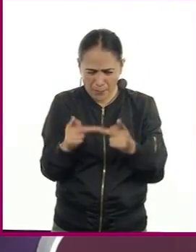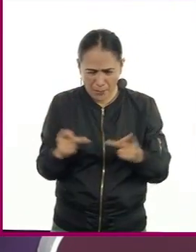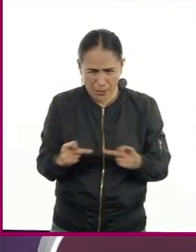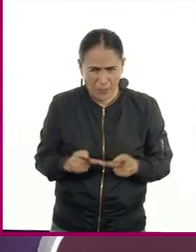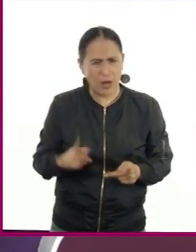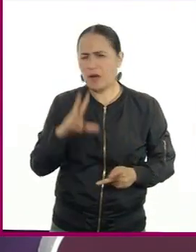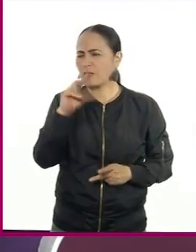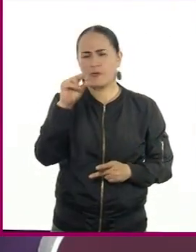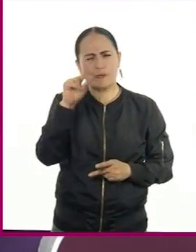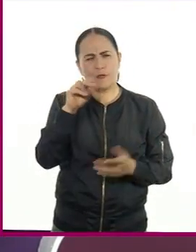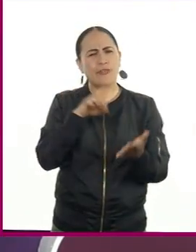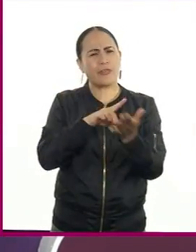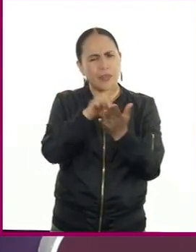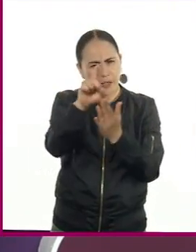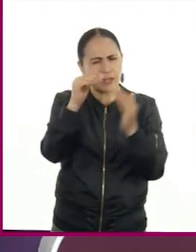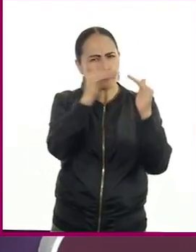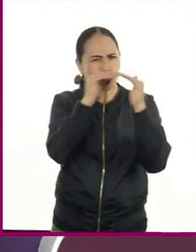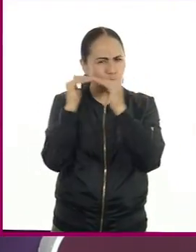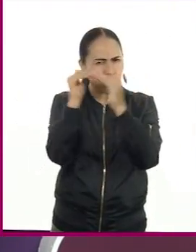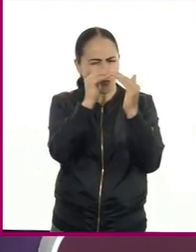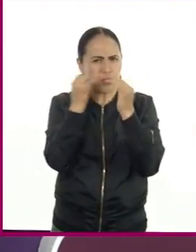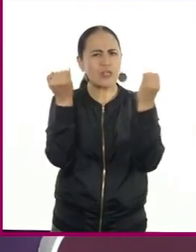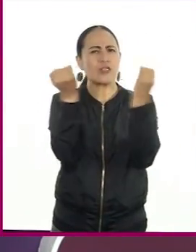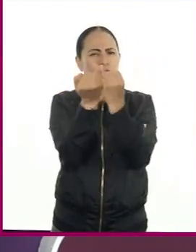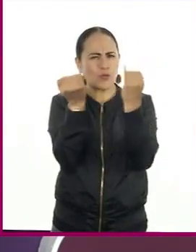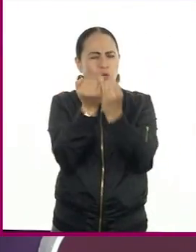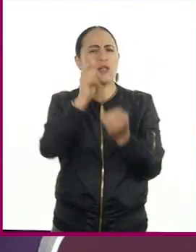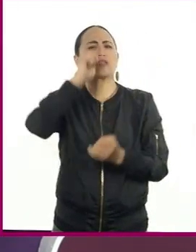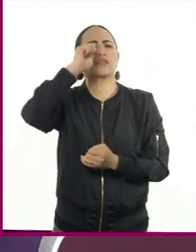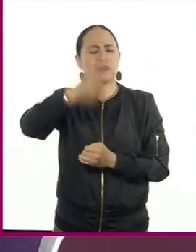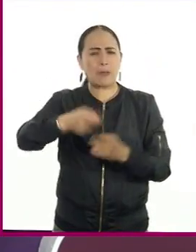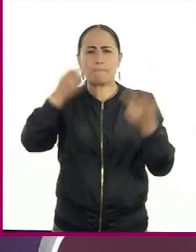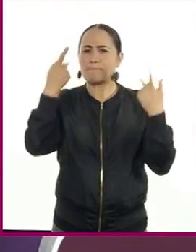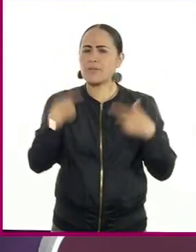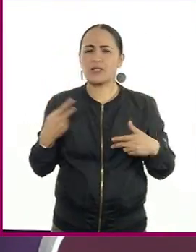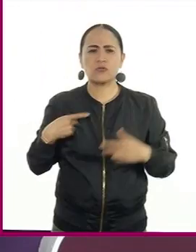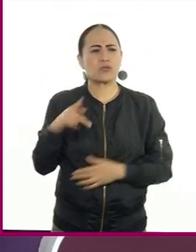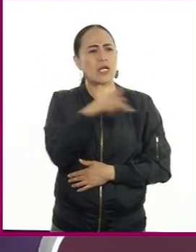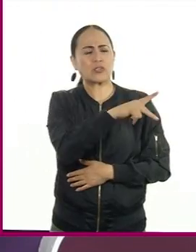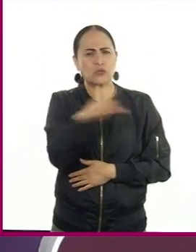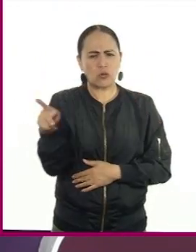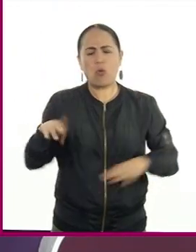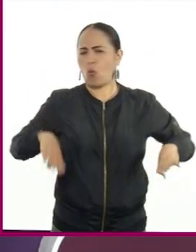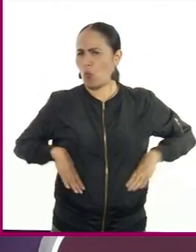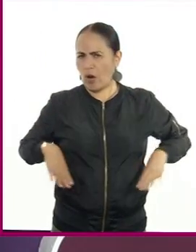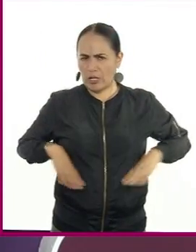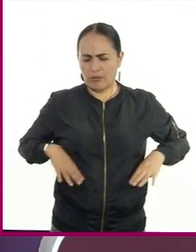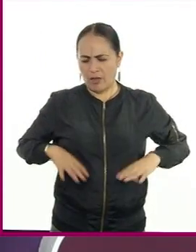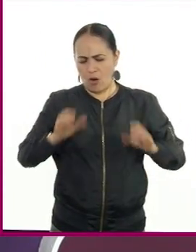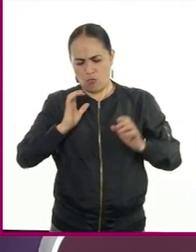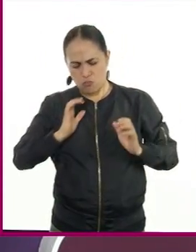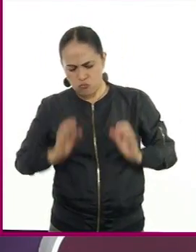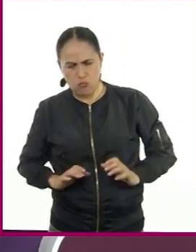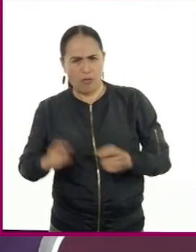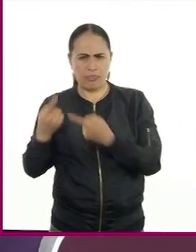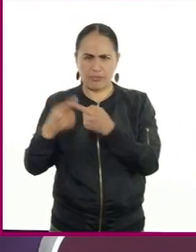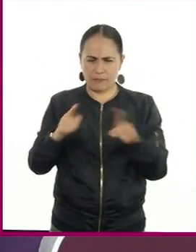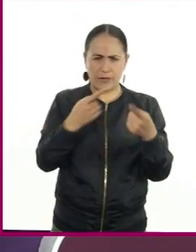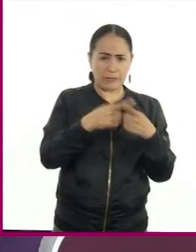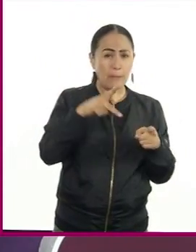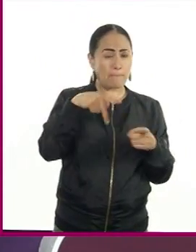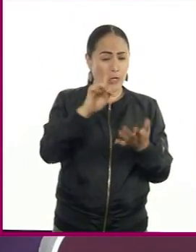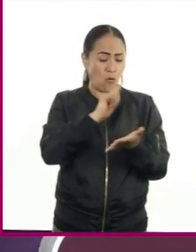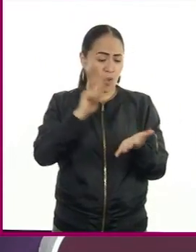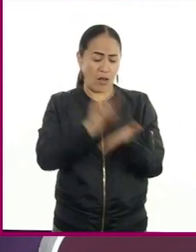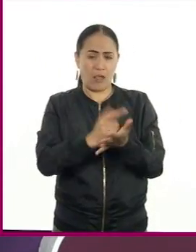la igualdad ponen el acento en que todas las personas somos diferentes, pero iguales ante la